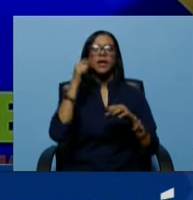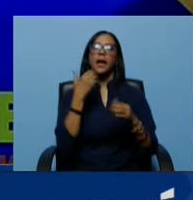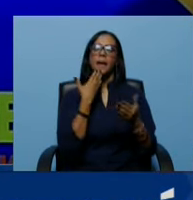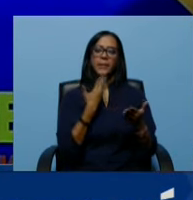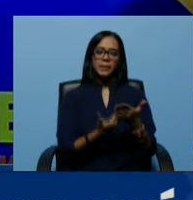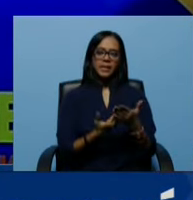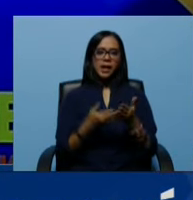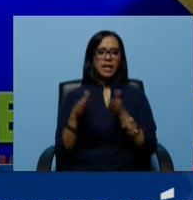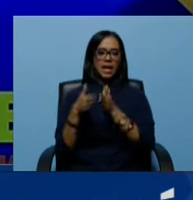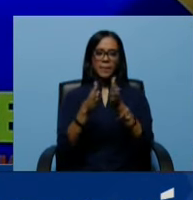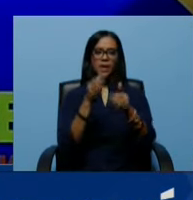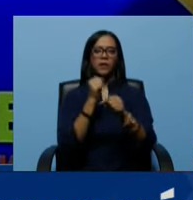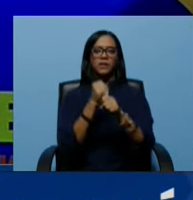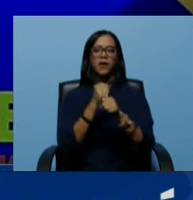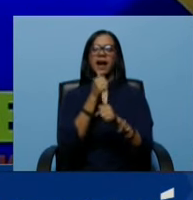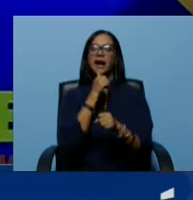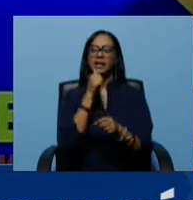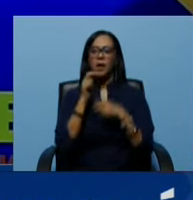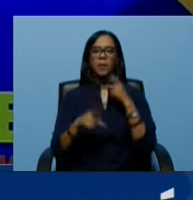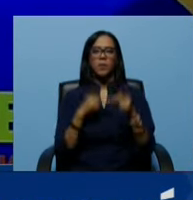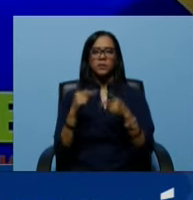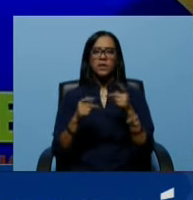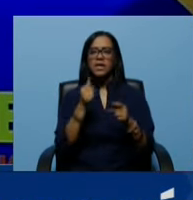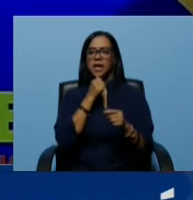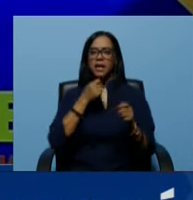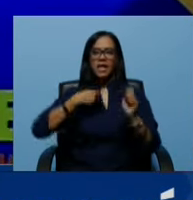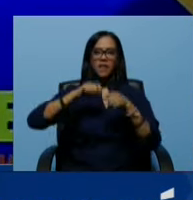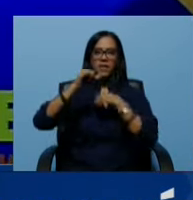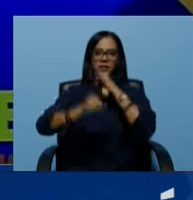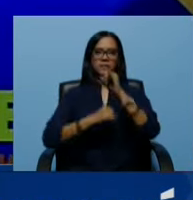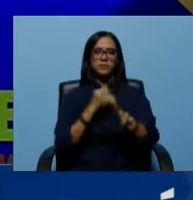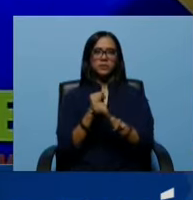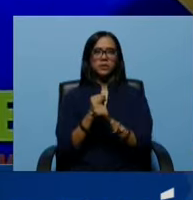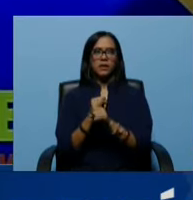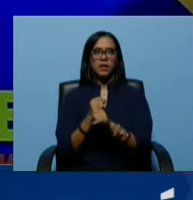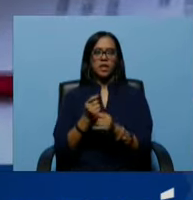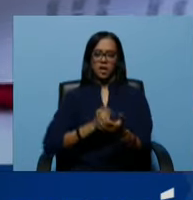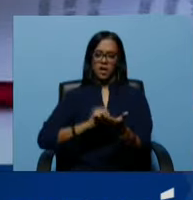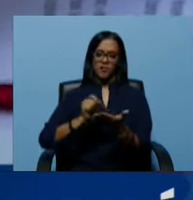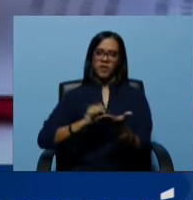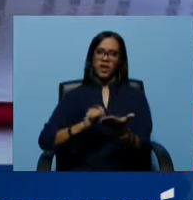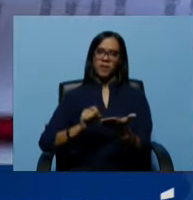y el trabajo a quien produce y a quien exporta. Y firmo,